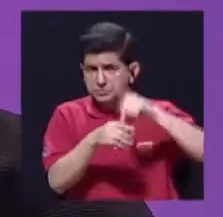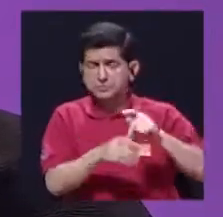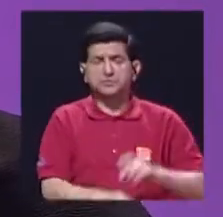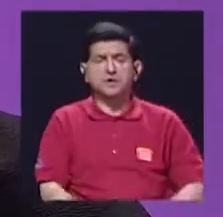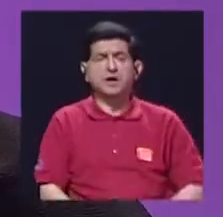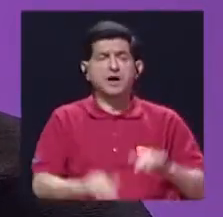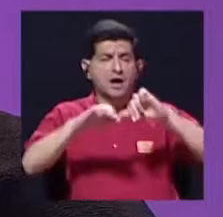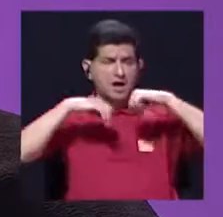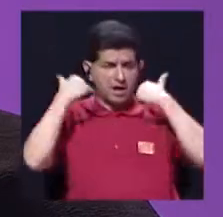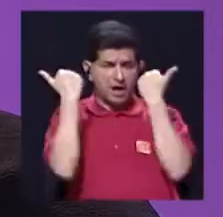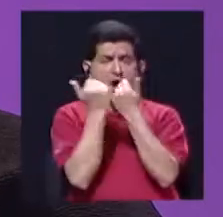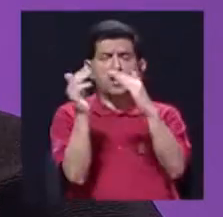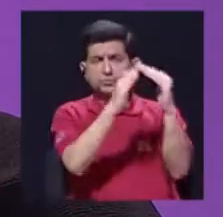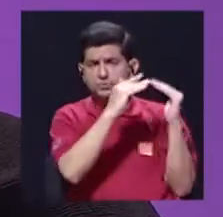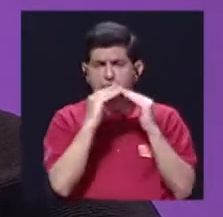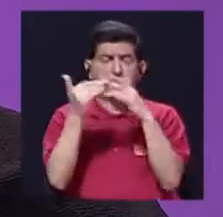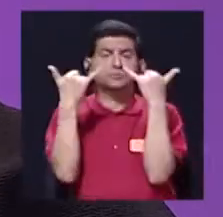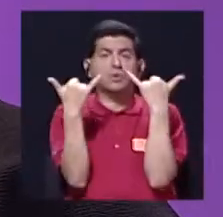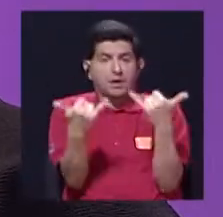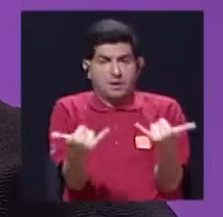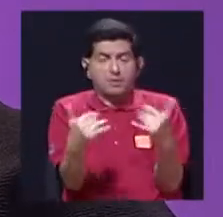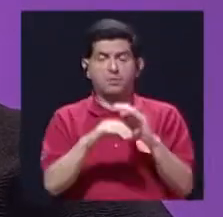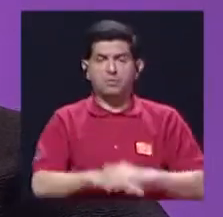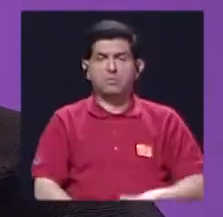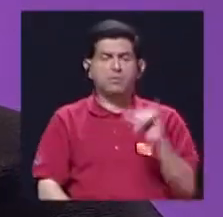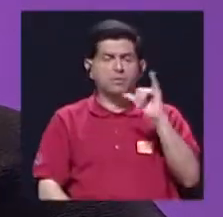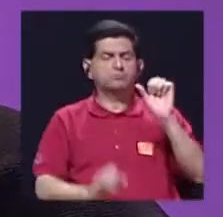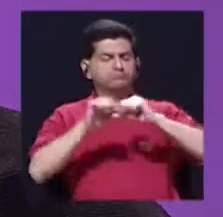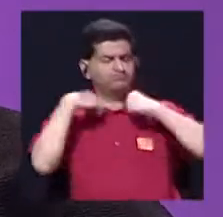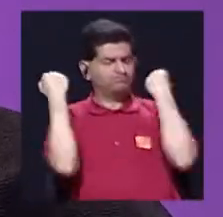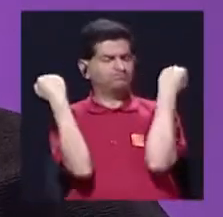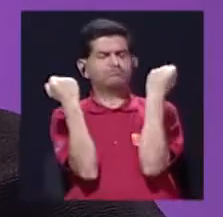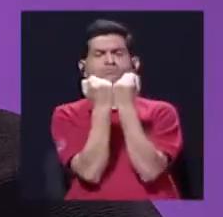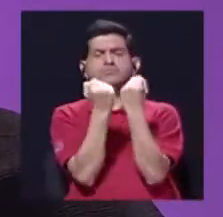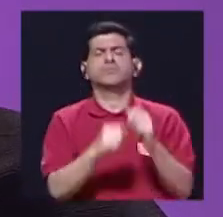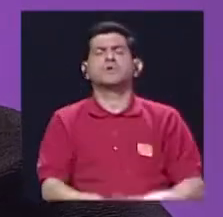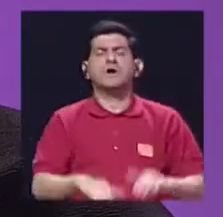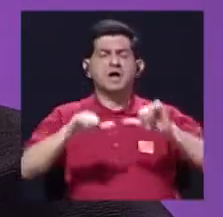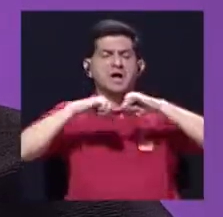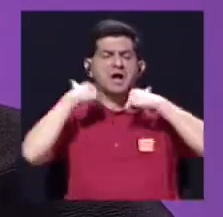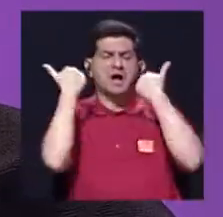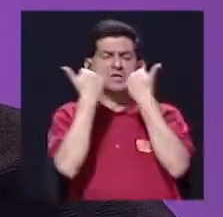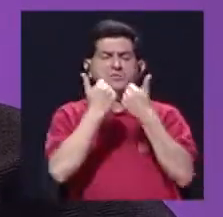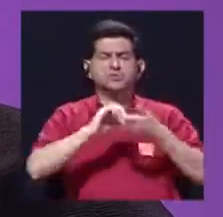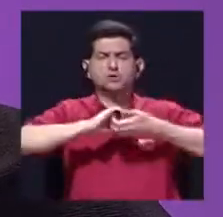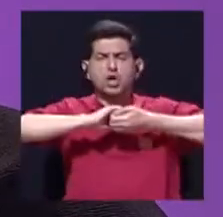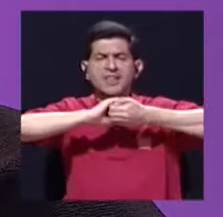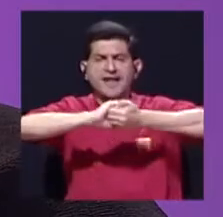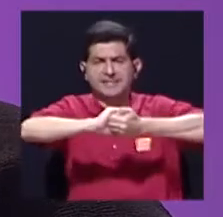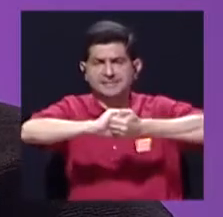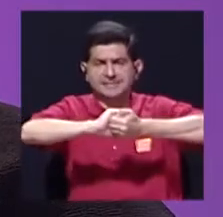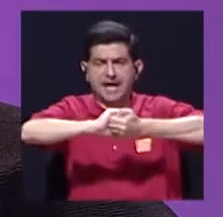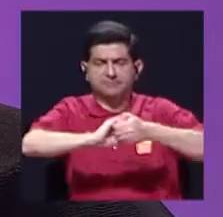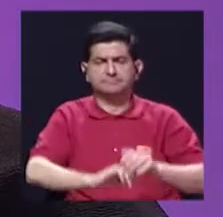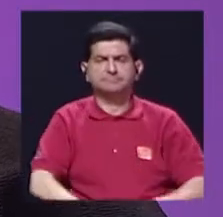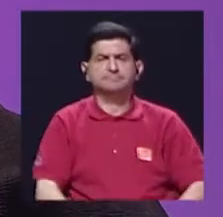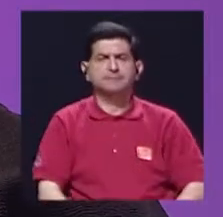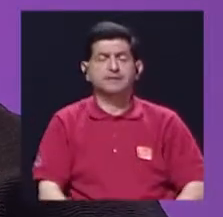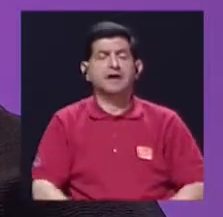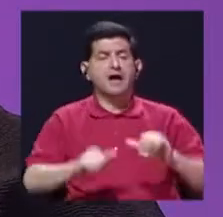en las asociaciones comunales ahora, en los sindicatos, en las asociaciones solidaristas, en